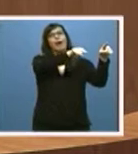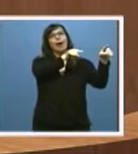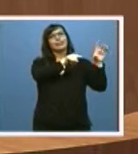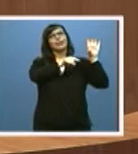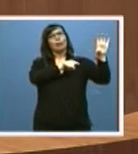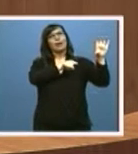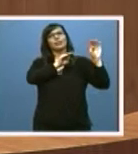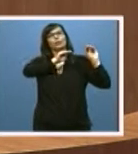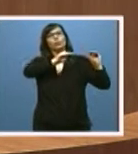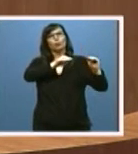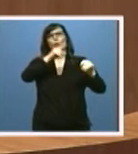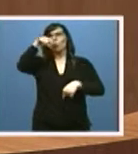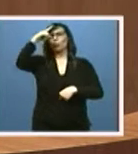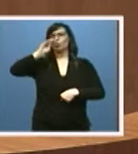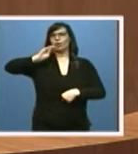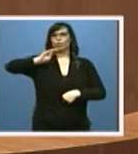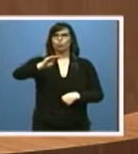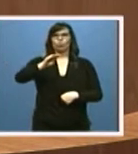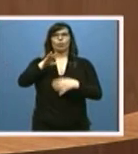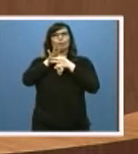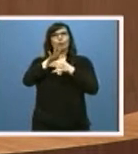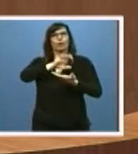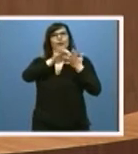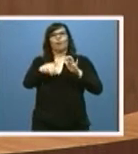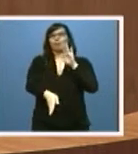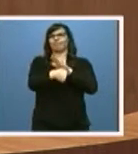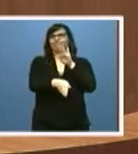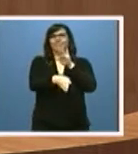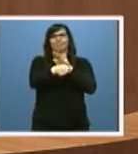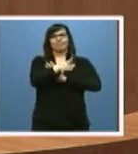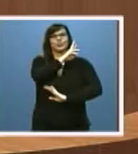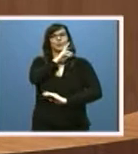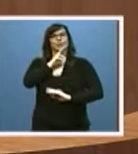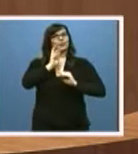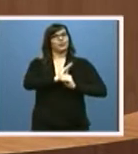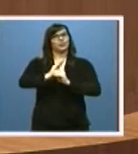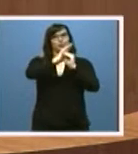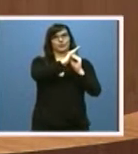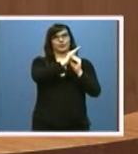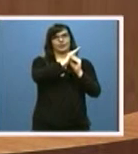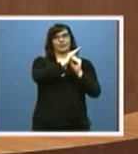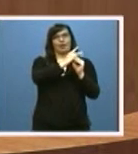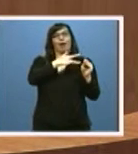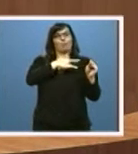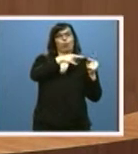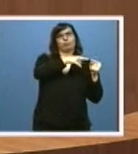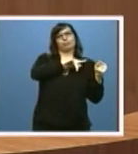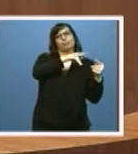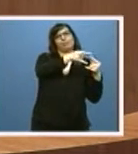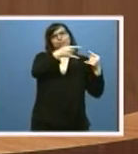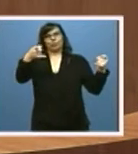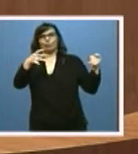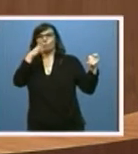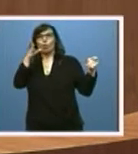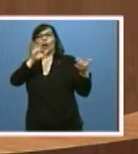su cultura, las tradiciones y el vínculo con Castilla y León. Y es correspondido por el amor que Castilla y